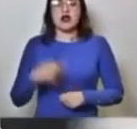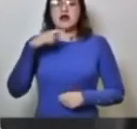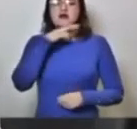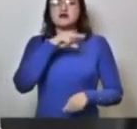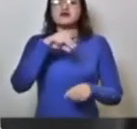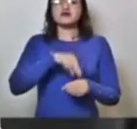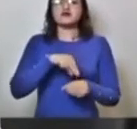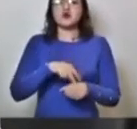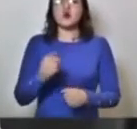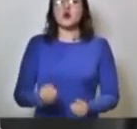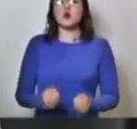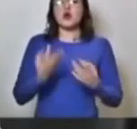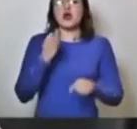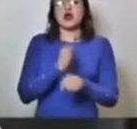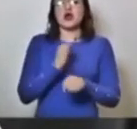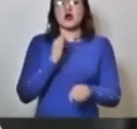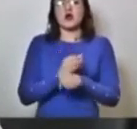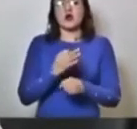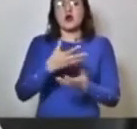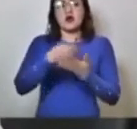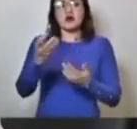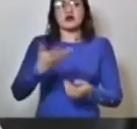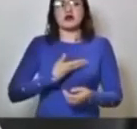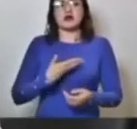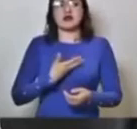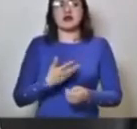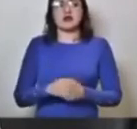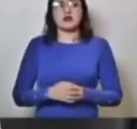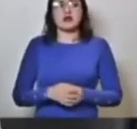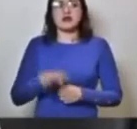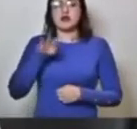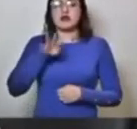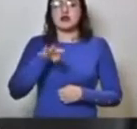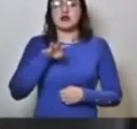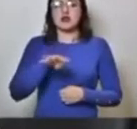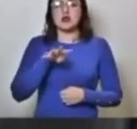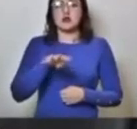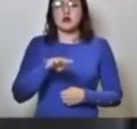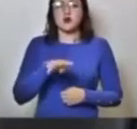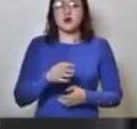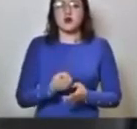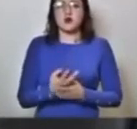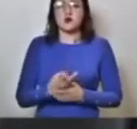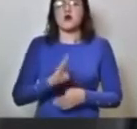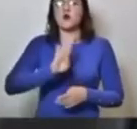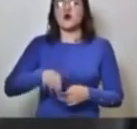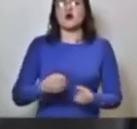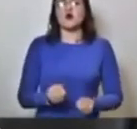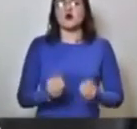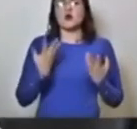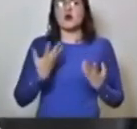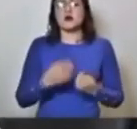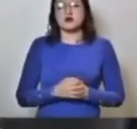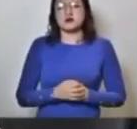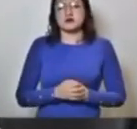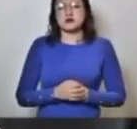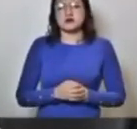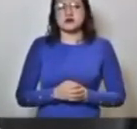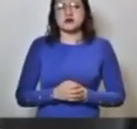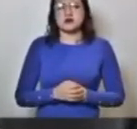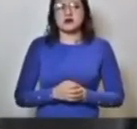los nuevos casos de contagio tenemos tenemos 19 señor fallecidos cuántos se reportaron que